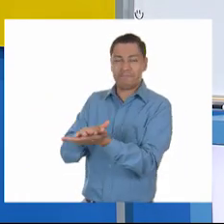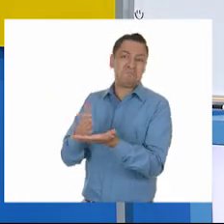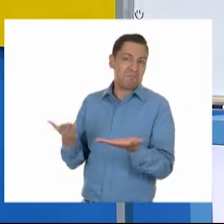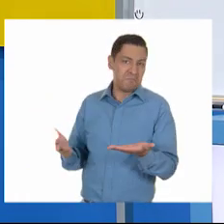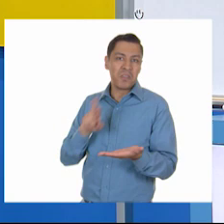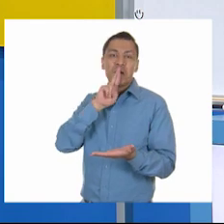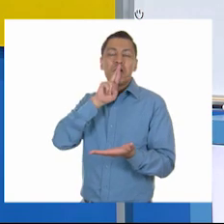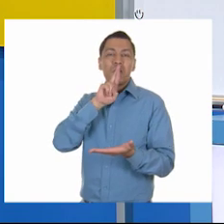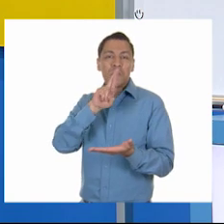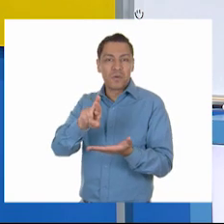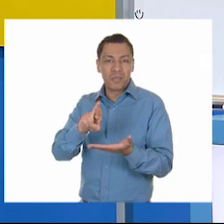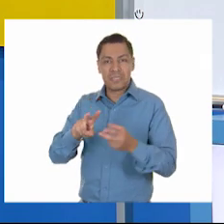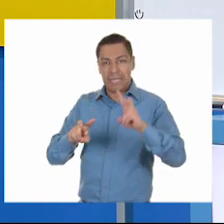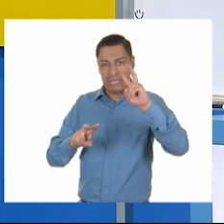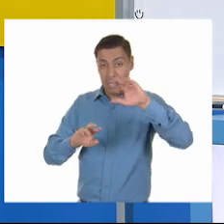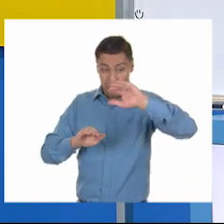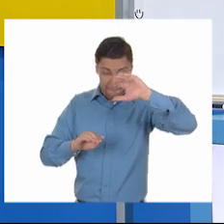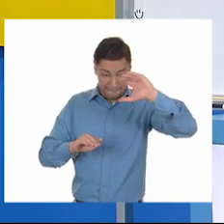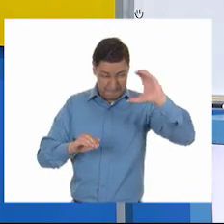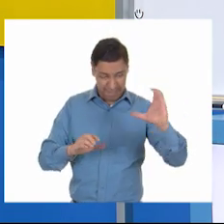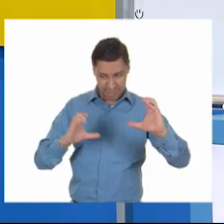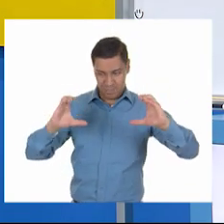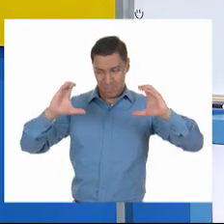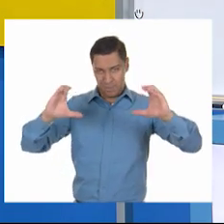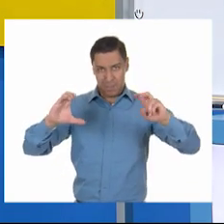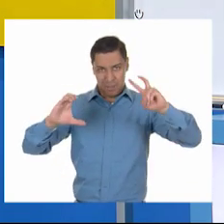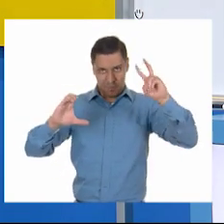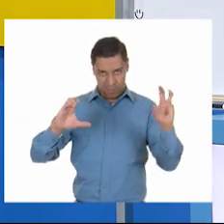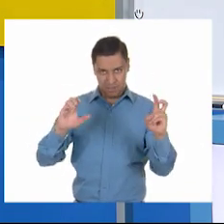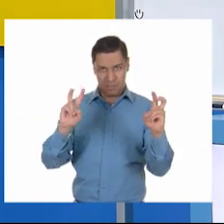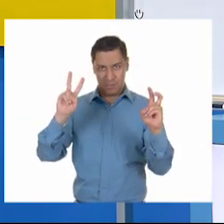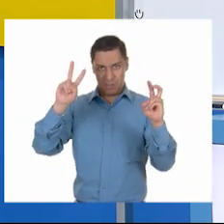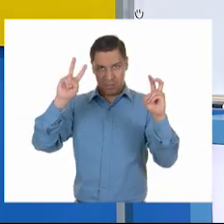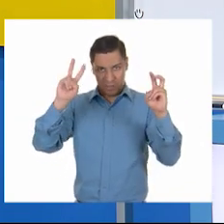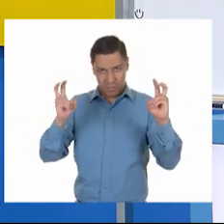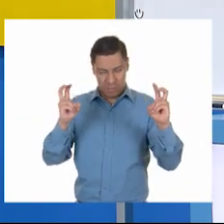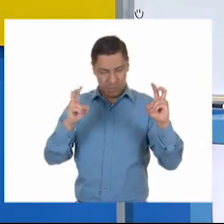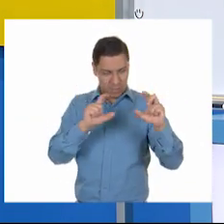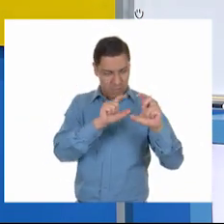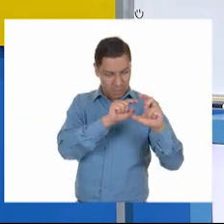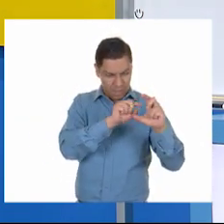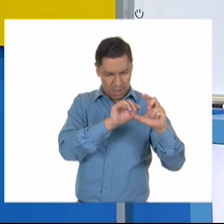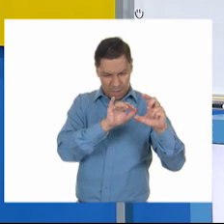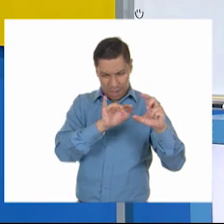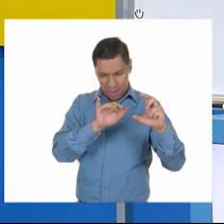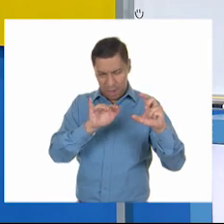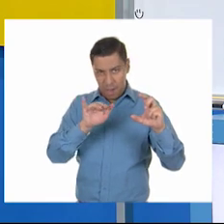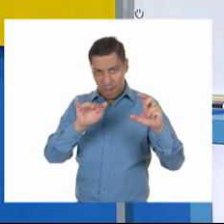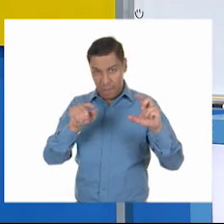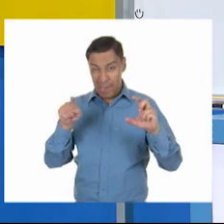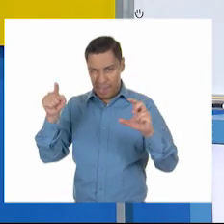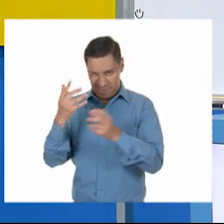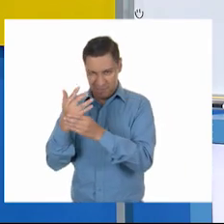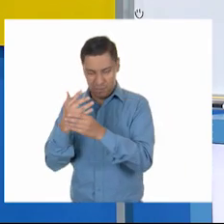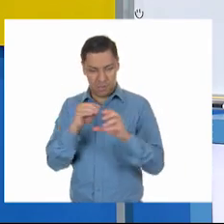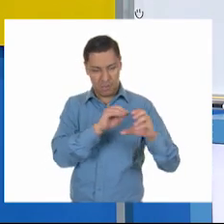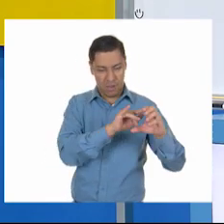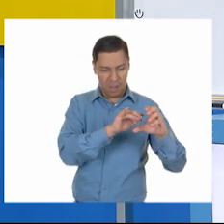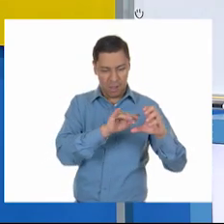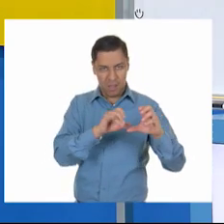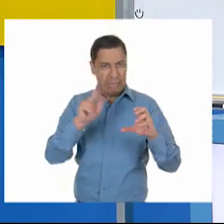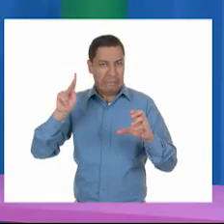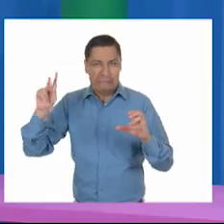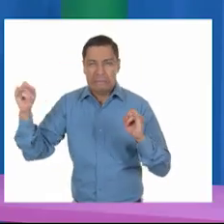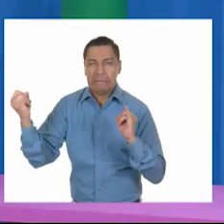de la respuesta entre comillas sin cambiarle nada y así tendrás una cita textual dentro del discurso indirecto.